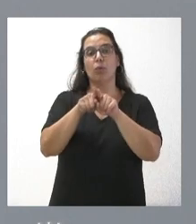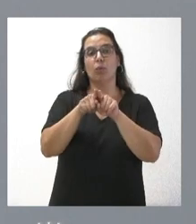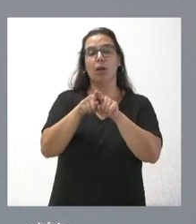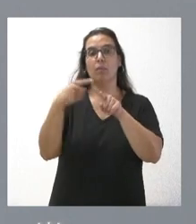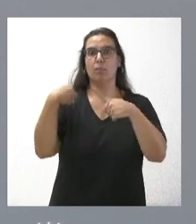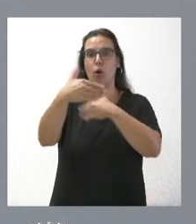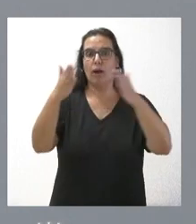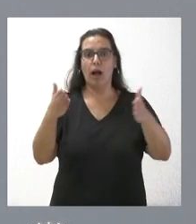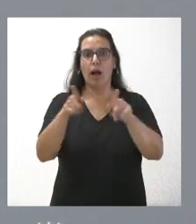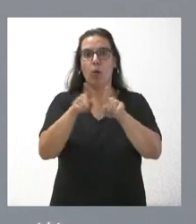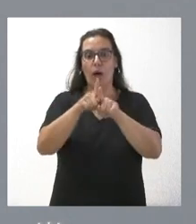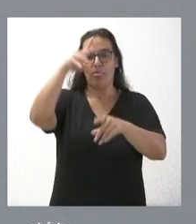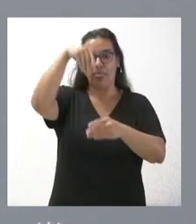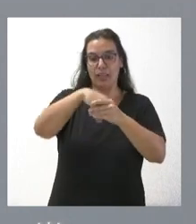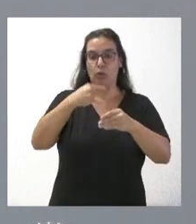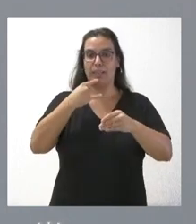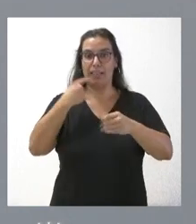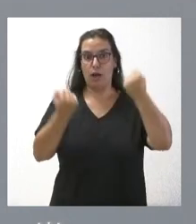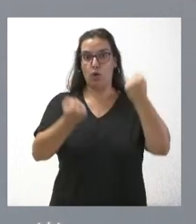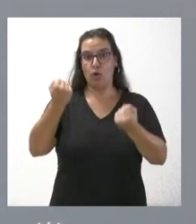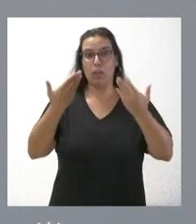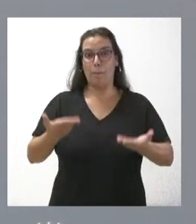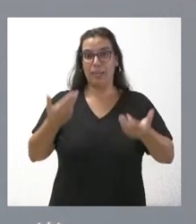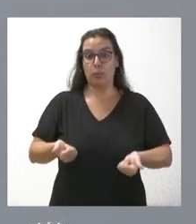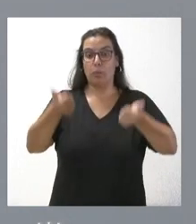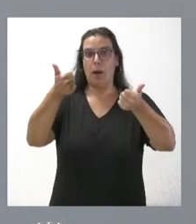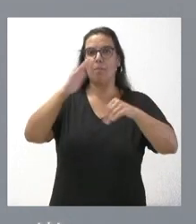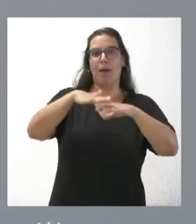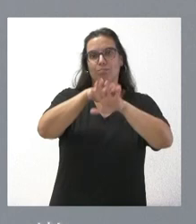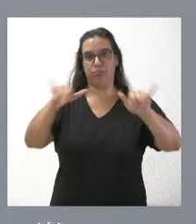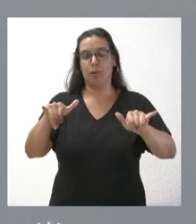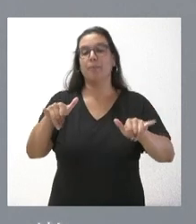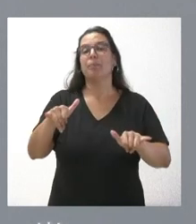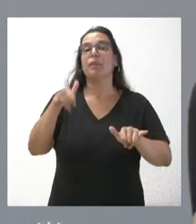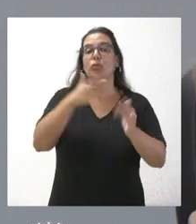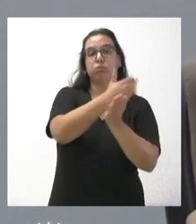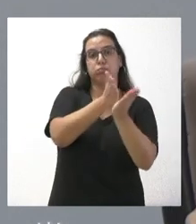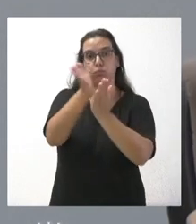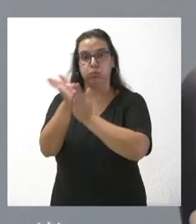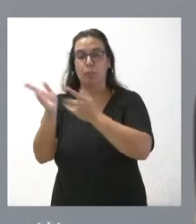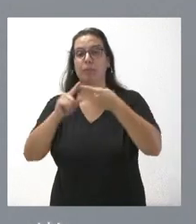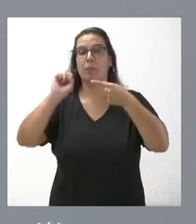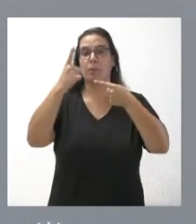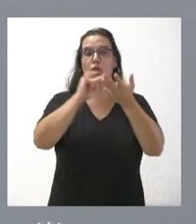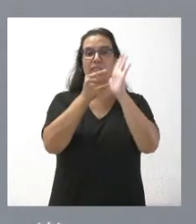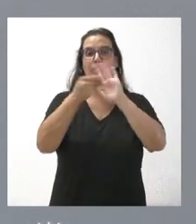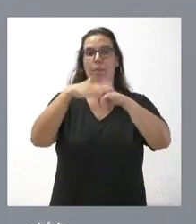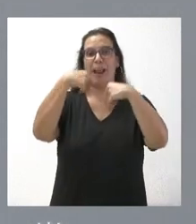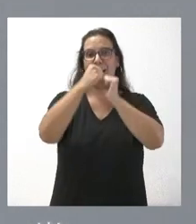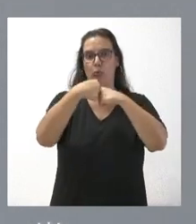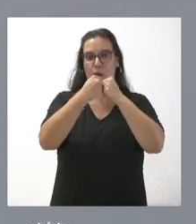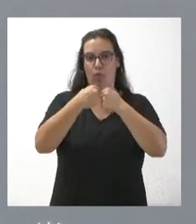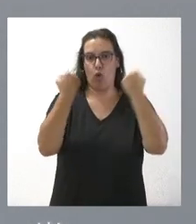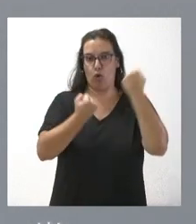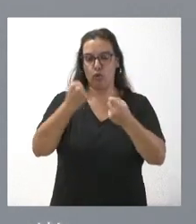baterías en los vehículos. Y, por tanto, aquí hay cuatro ejes fundamentales de trabajo. En primer lugar, los sistemas de articulación. Segundo, los